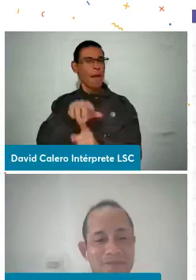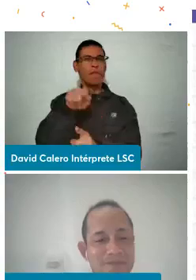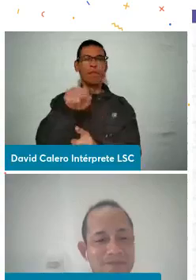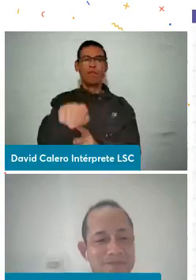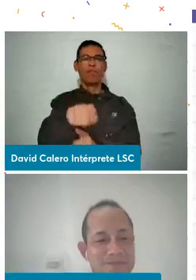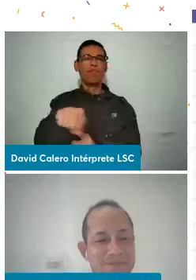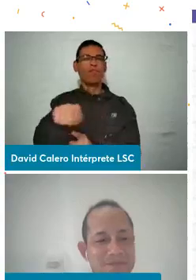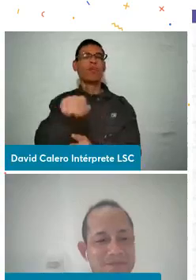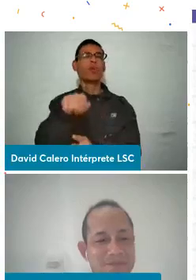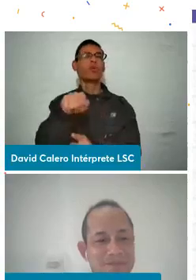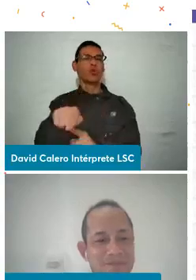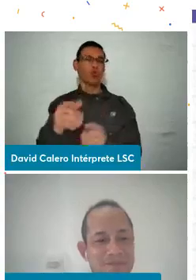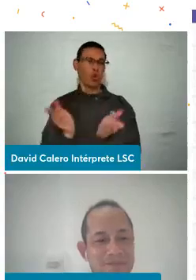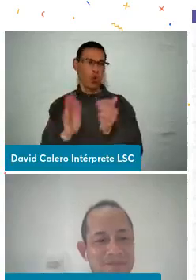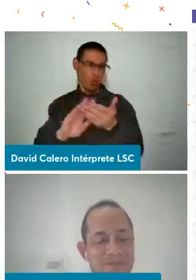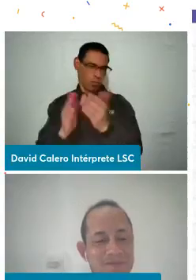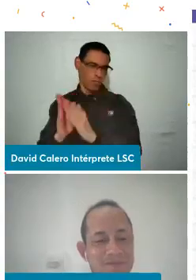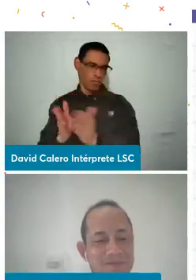gracias.